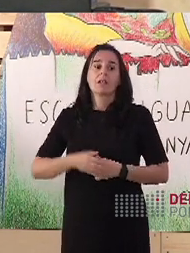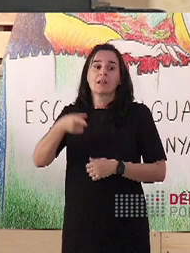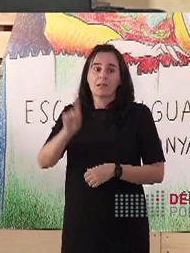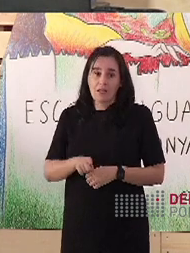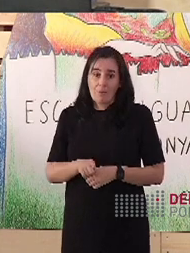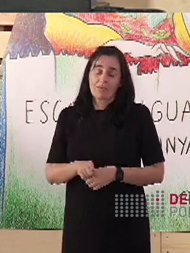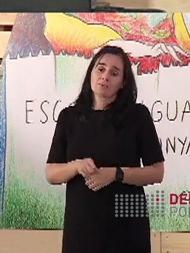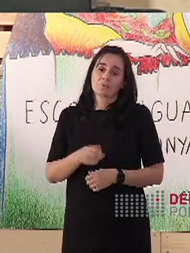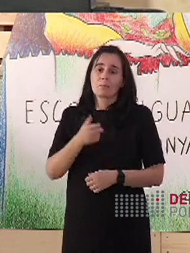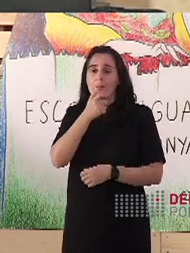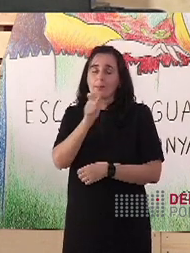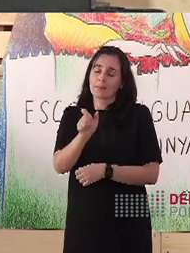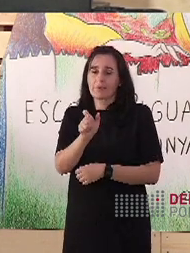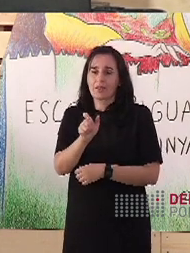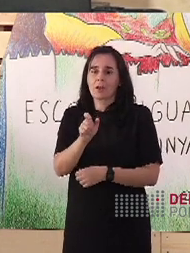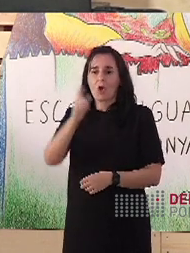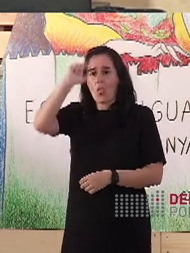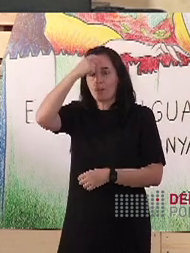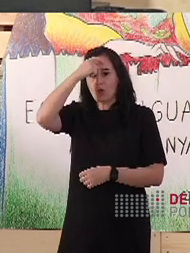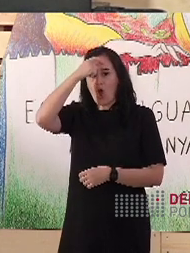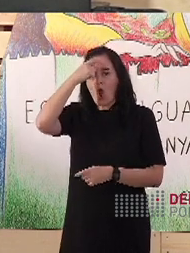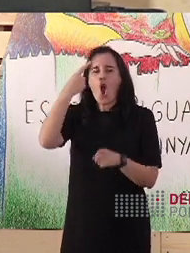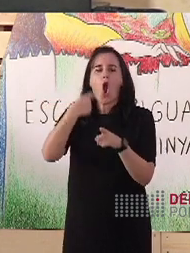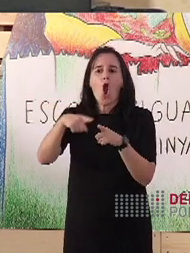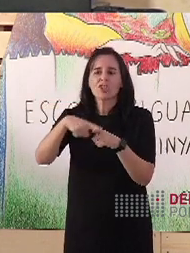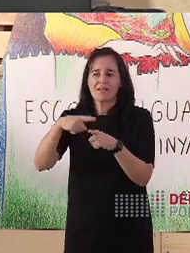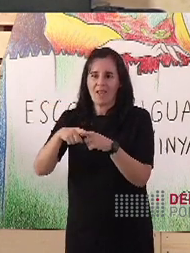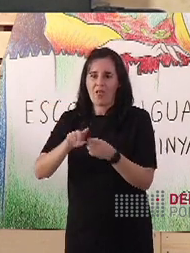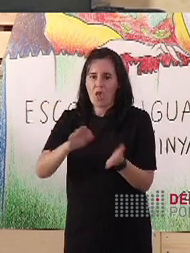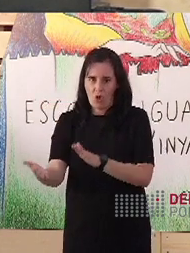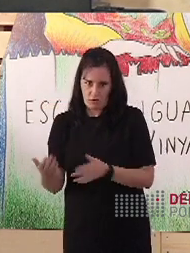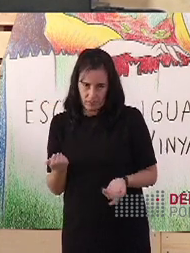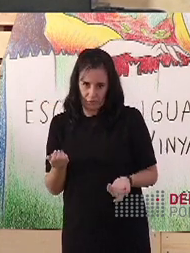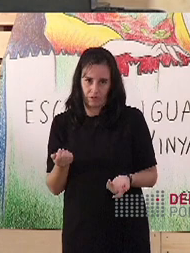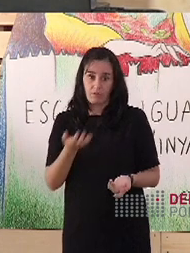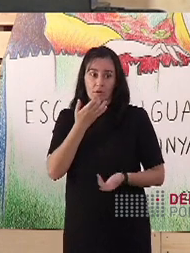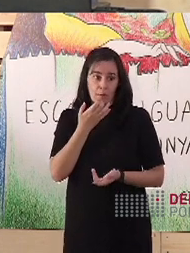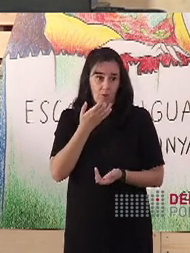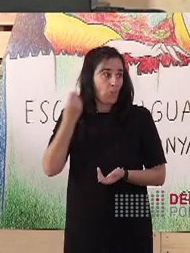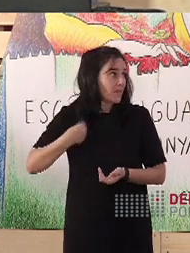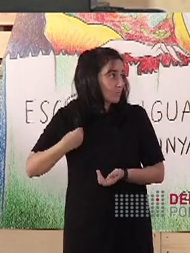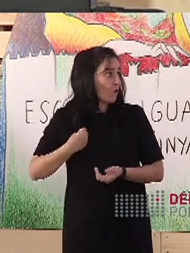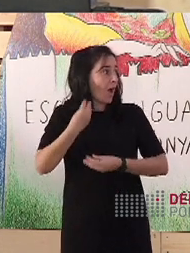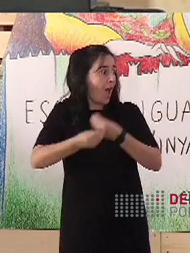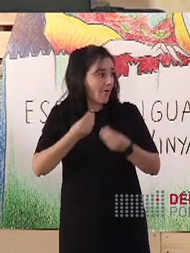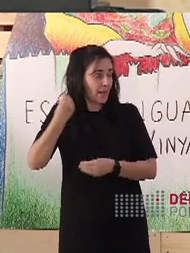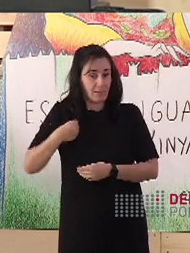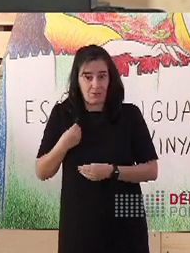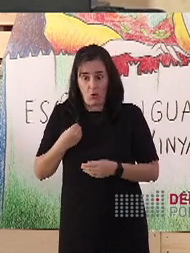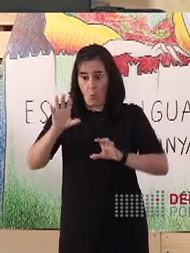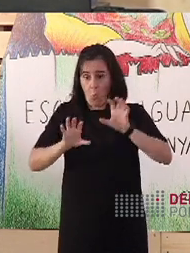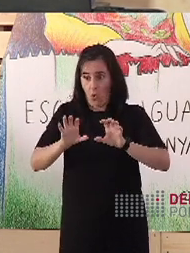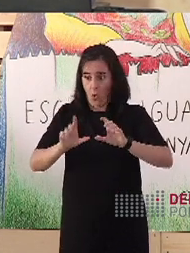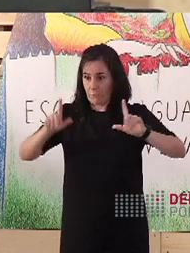es la cosificación, ¿no? Para llegar a ser capaz de hacer un plano, ya no diría de hacer lo que les hacen, hacer un plano en el que solo se ve un culo, es